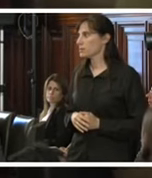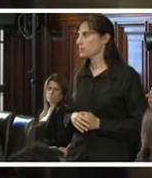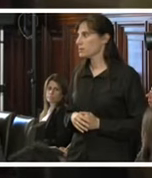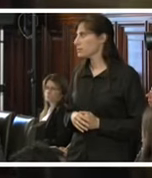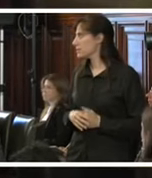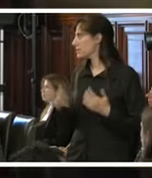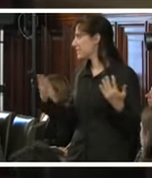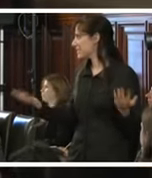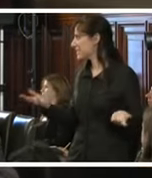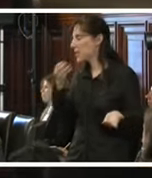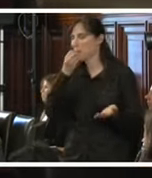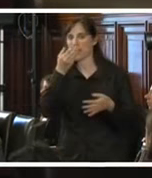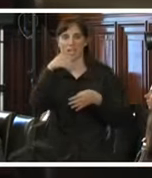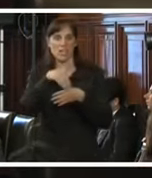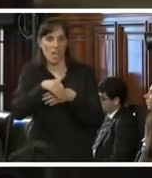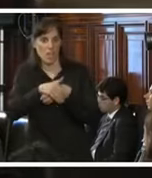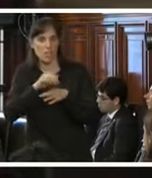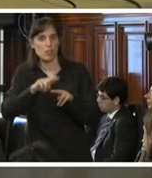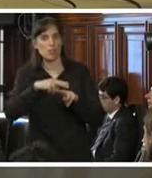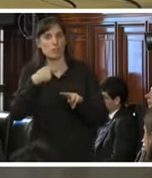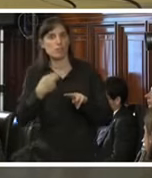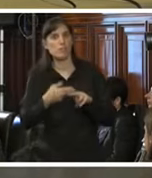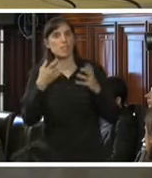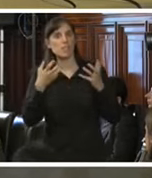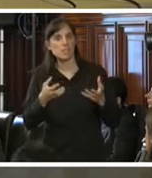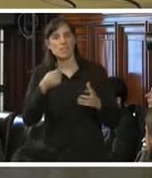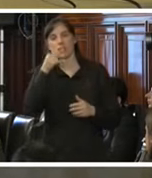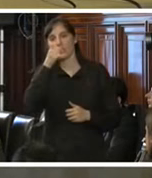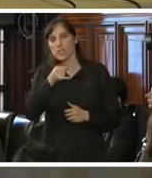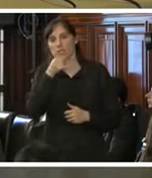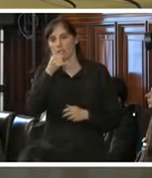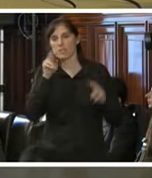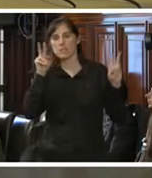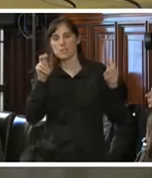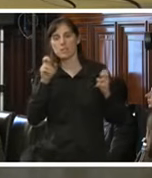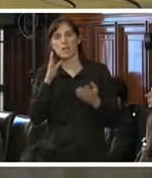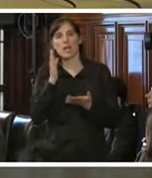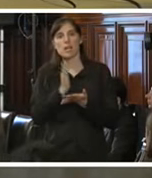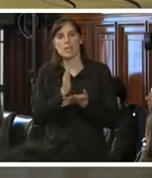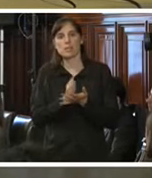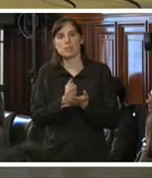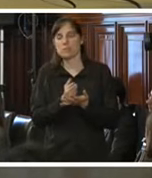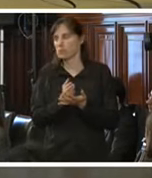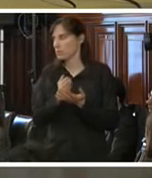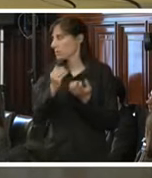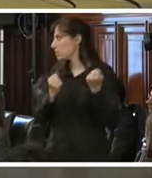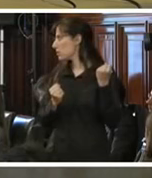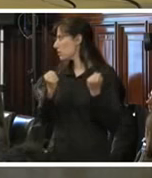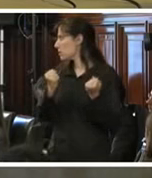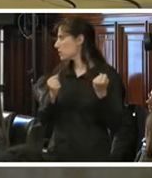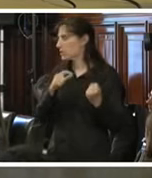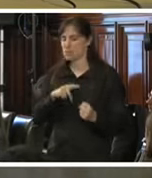Bueno, buenas tardes nuevamente. Quiero mencionar algunas cuestiones que tienen que ver con los derechos económicos, sociales y culturales y el sistema de